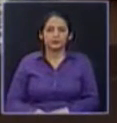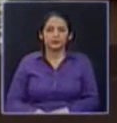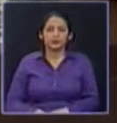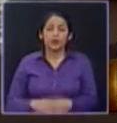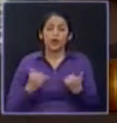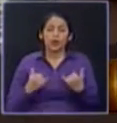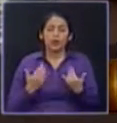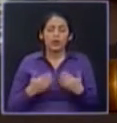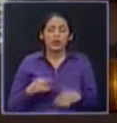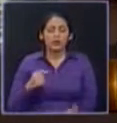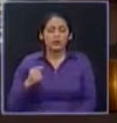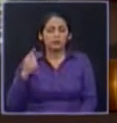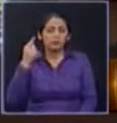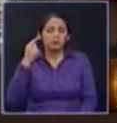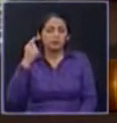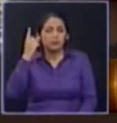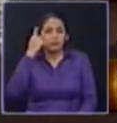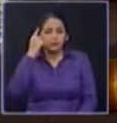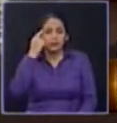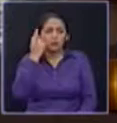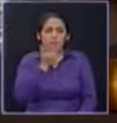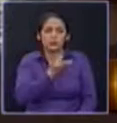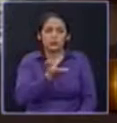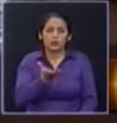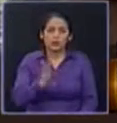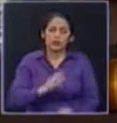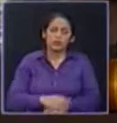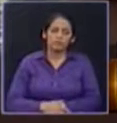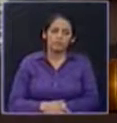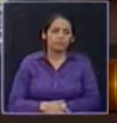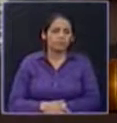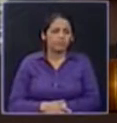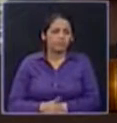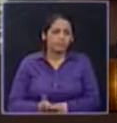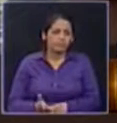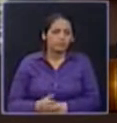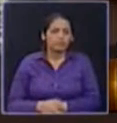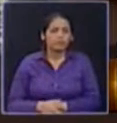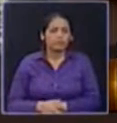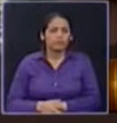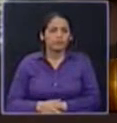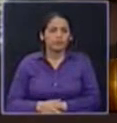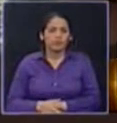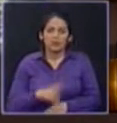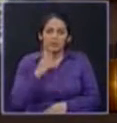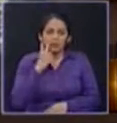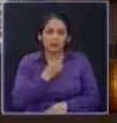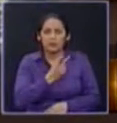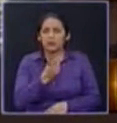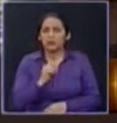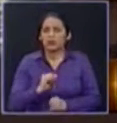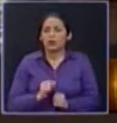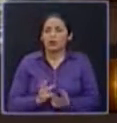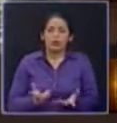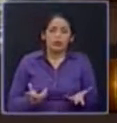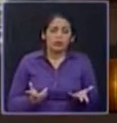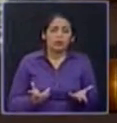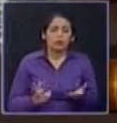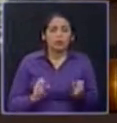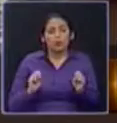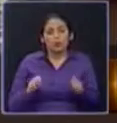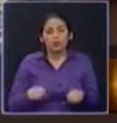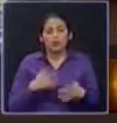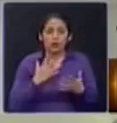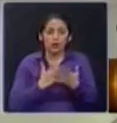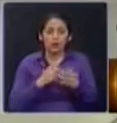criterio hubiesen sido suficientes para que se dicte la prisión preventiva. Pero ya es responsabilidad del juez